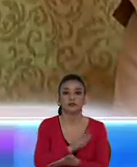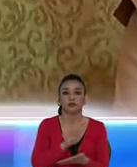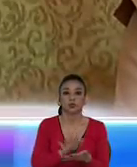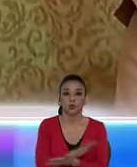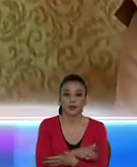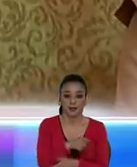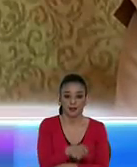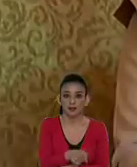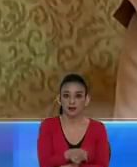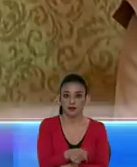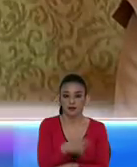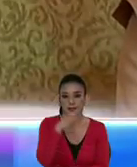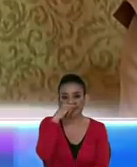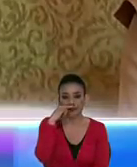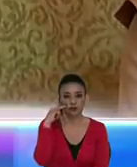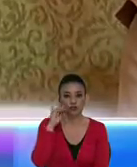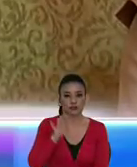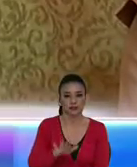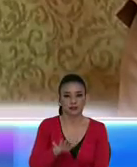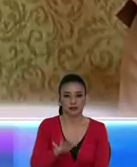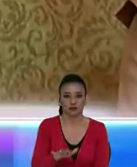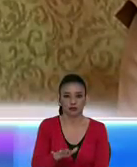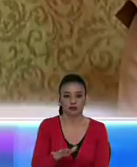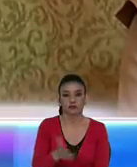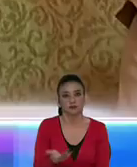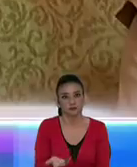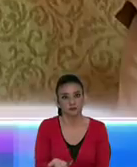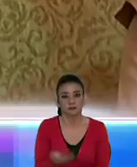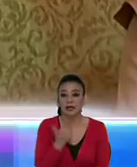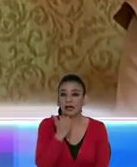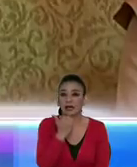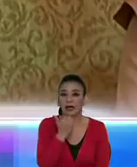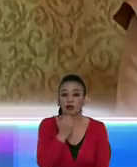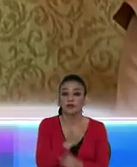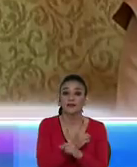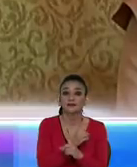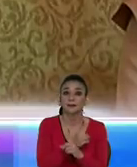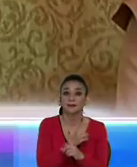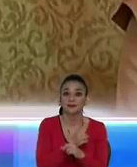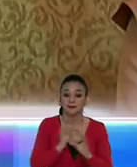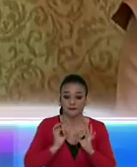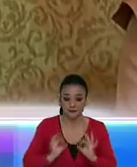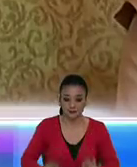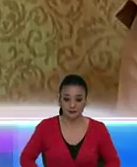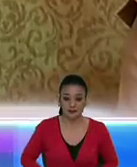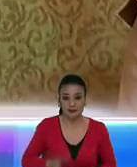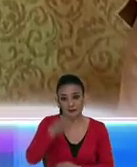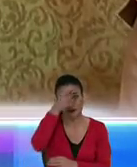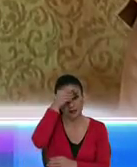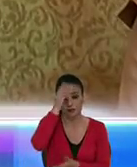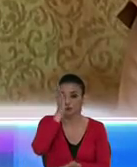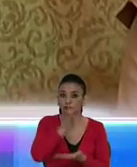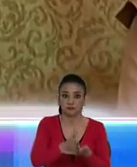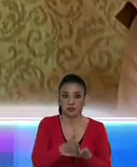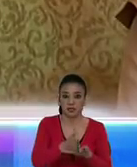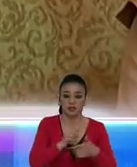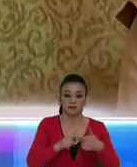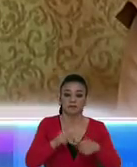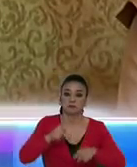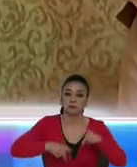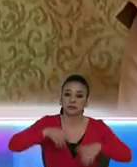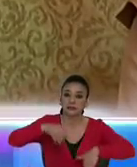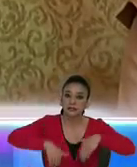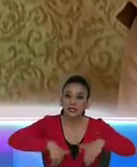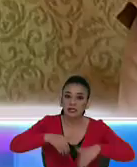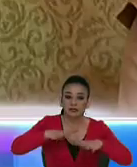niños que tienen en efecto algún tipo de discapacidad física o intelectual. Se cierran las piscinas, lagunas